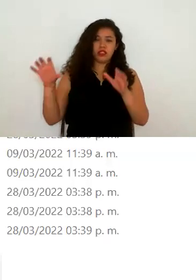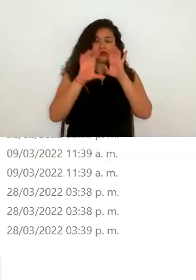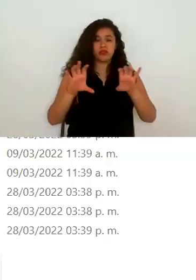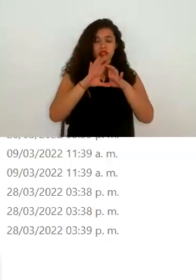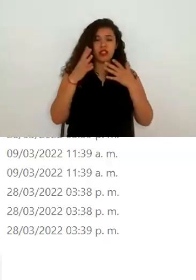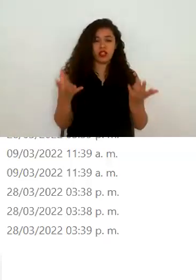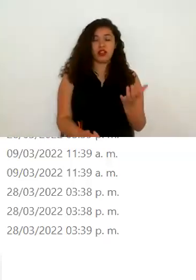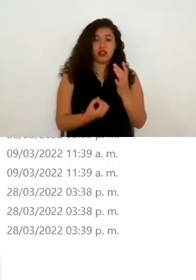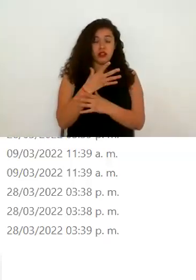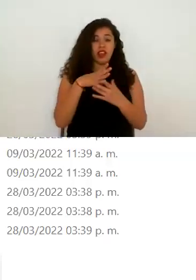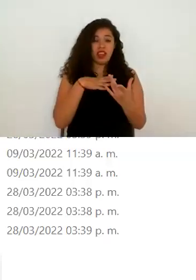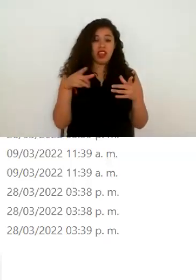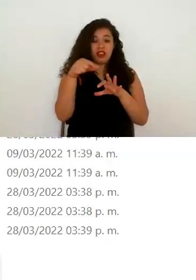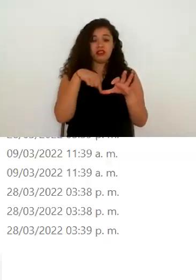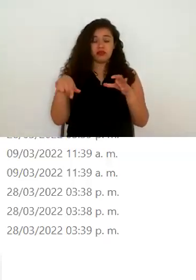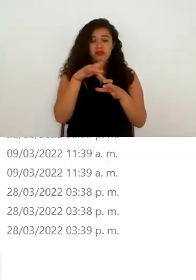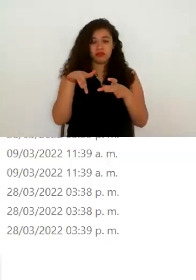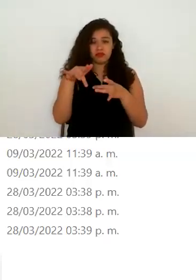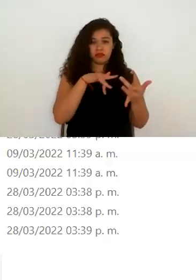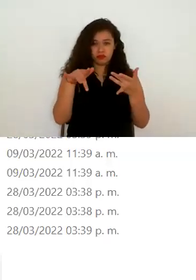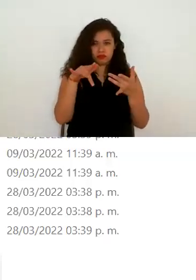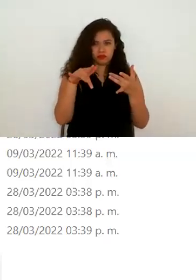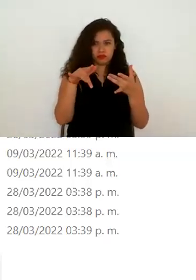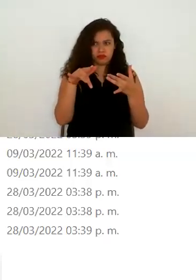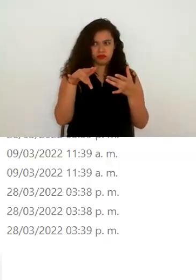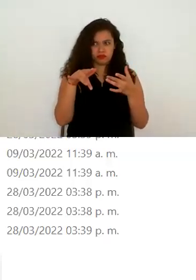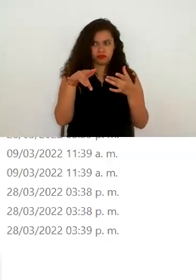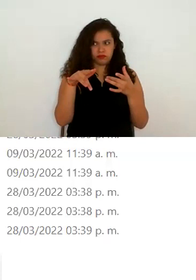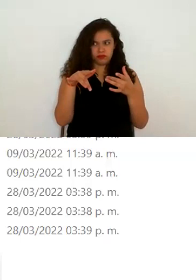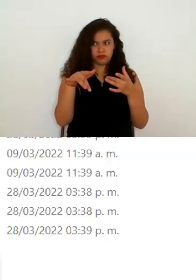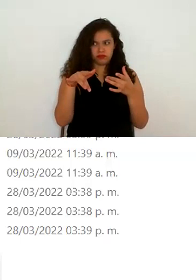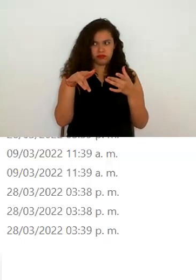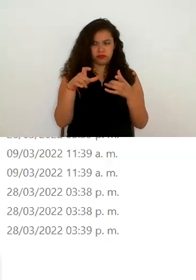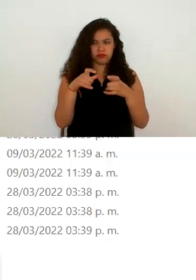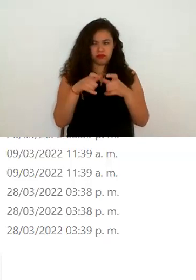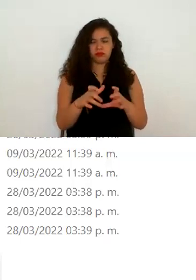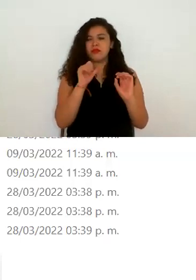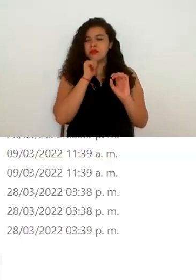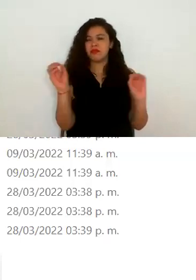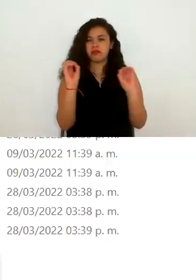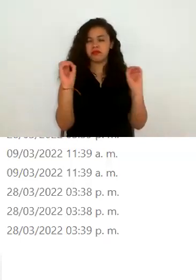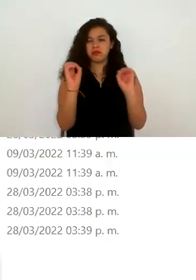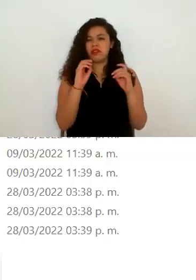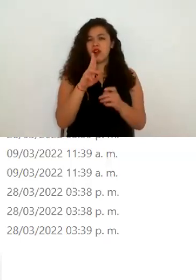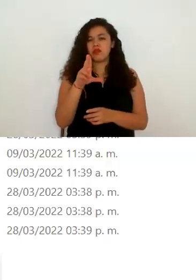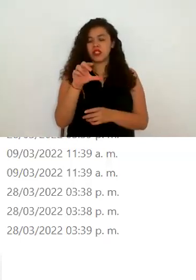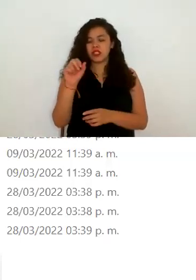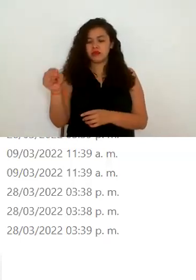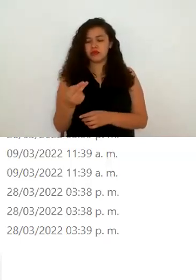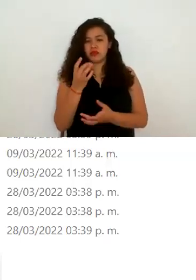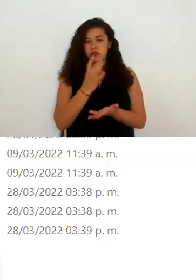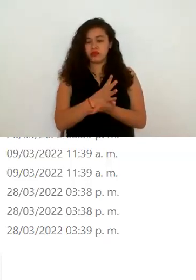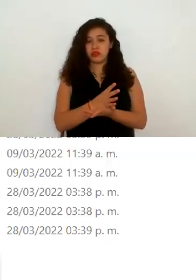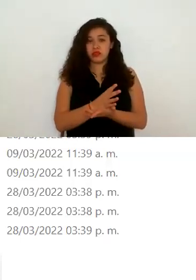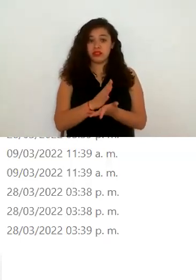las computadoras ya no traen los lectores de CD, ya solamente traen entrada USB, ¿no? Entonces, pues